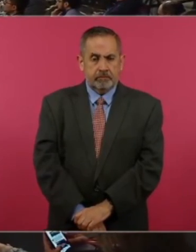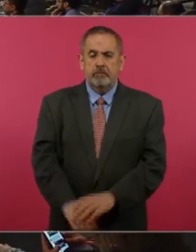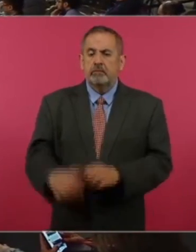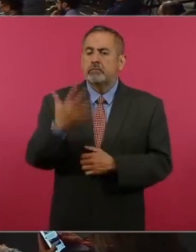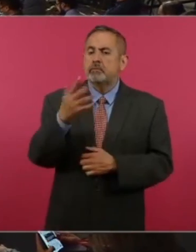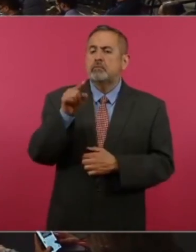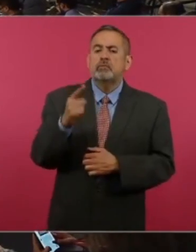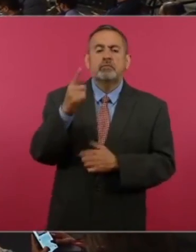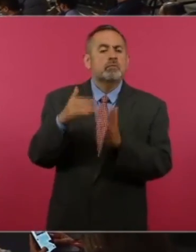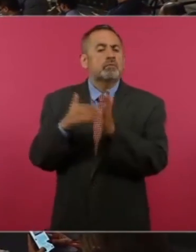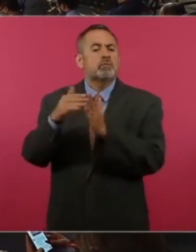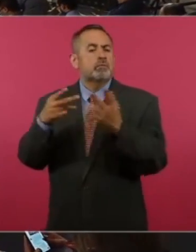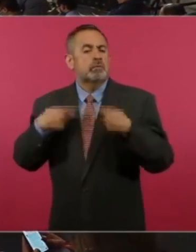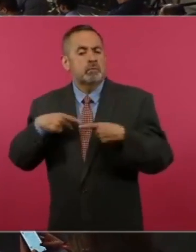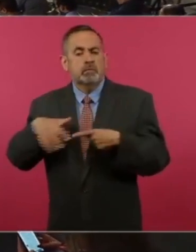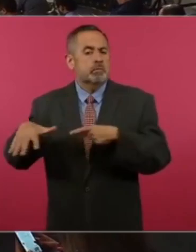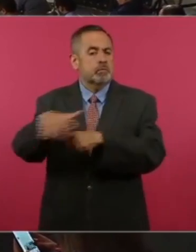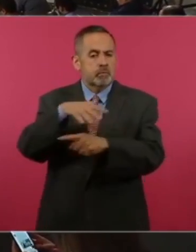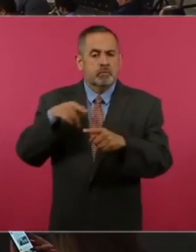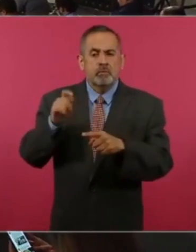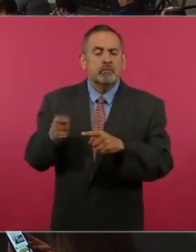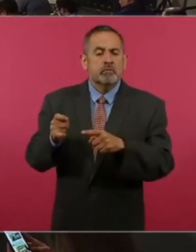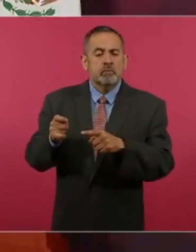5.1 millones de personas tienen mejor